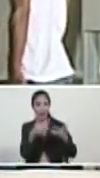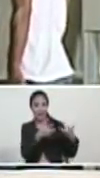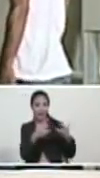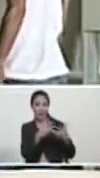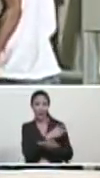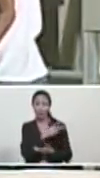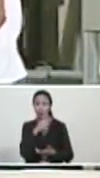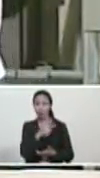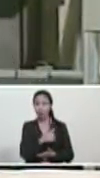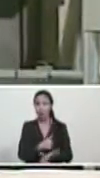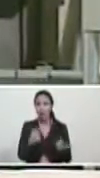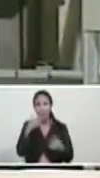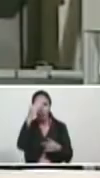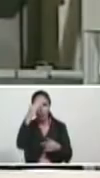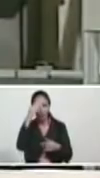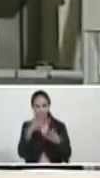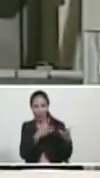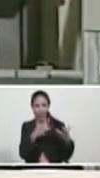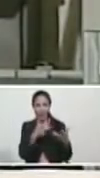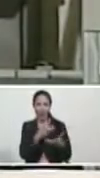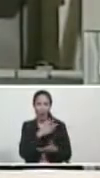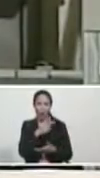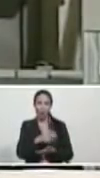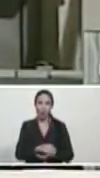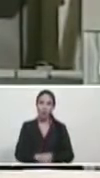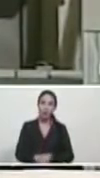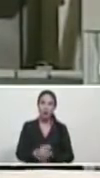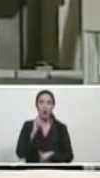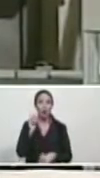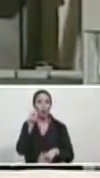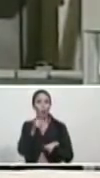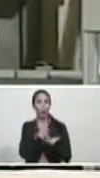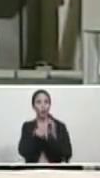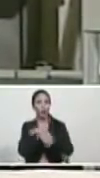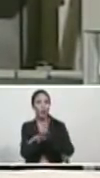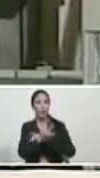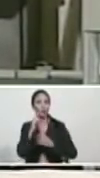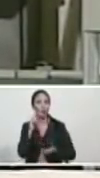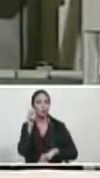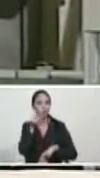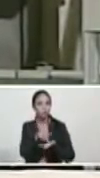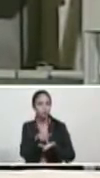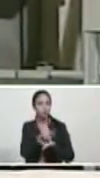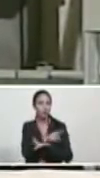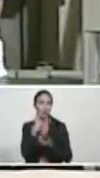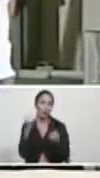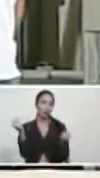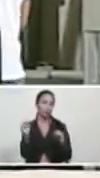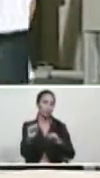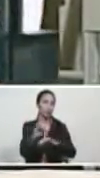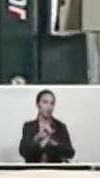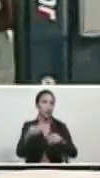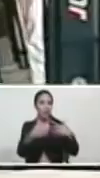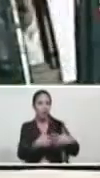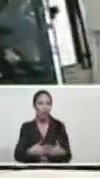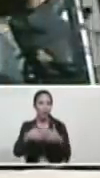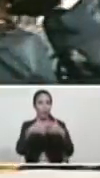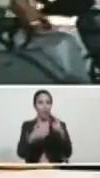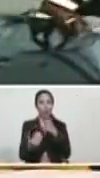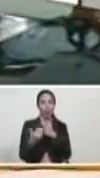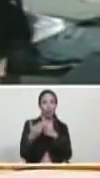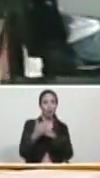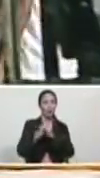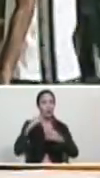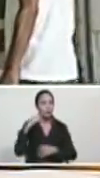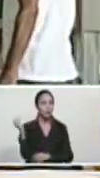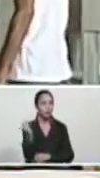horror de esa guerra, y vinieron a decir que ellos repudian las amenazas militares,